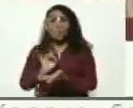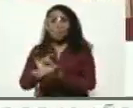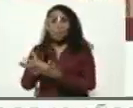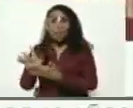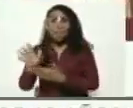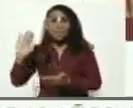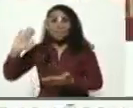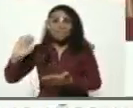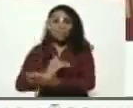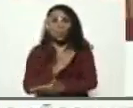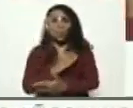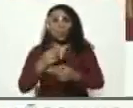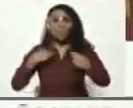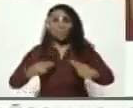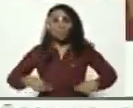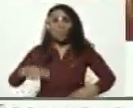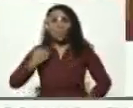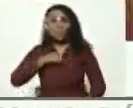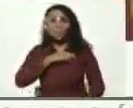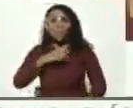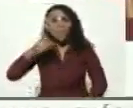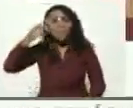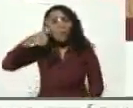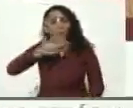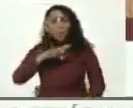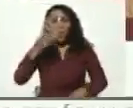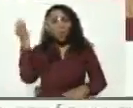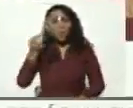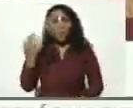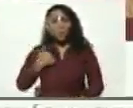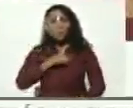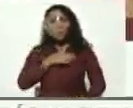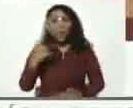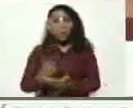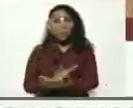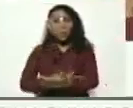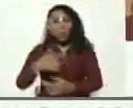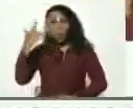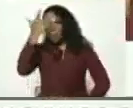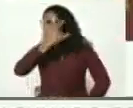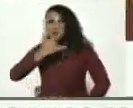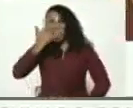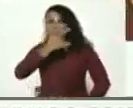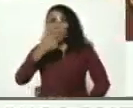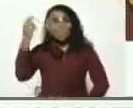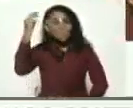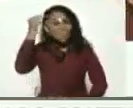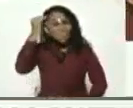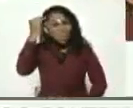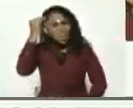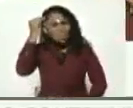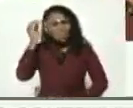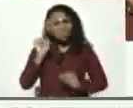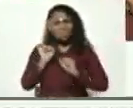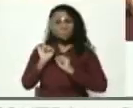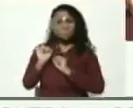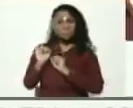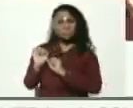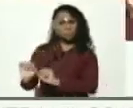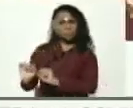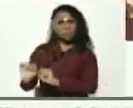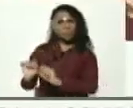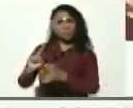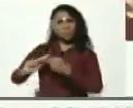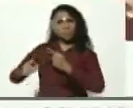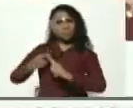le quitó la humanidad a nuestros pueblos originarios y a nuestros hermanos africanos. Una mentalidad racista,